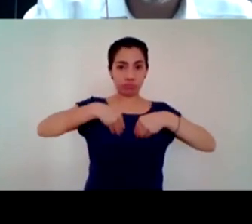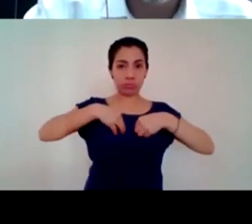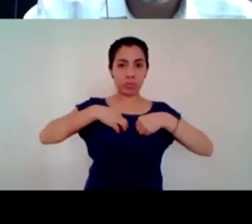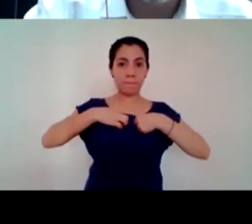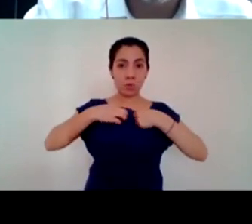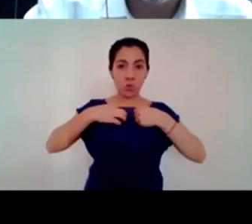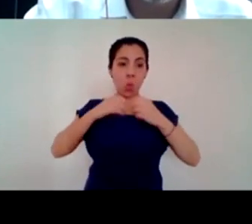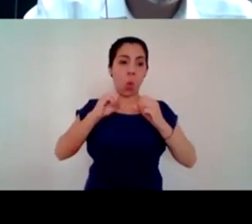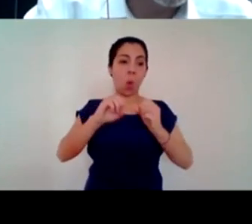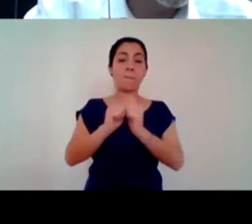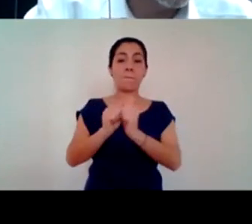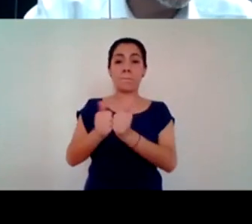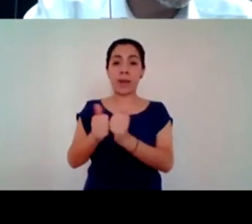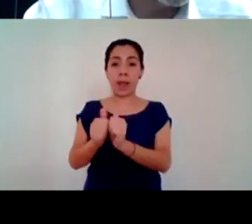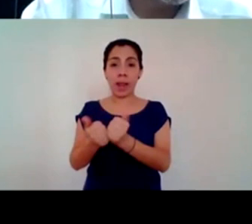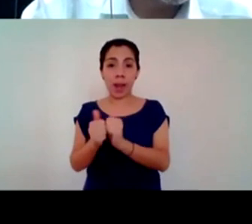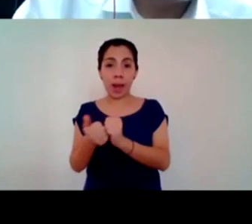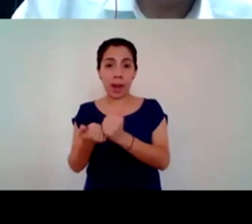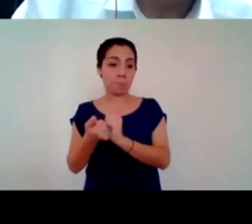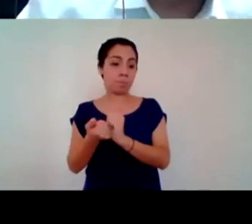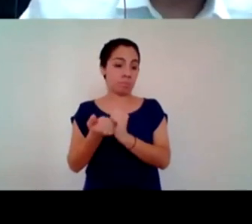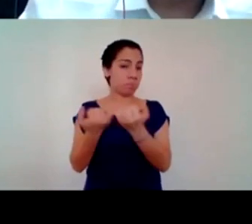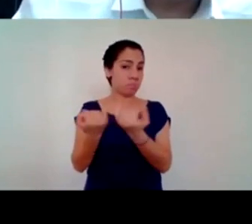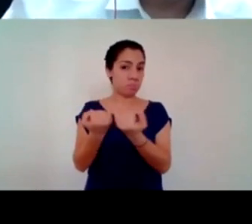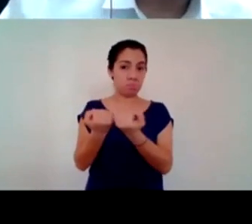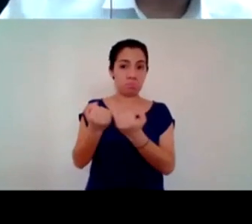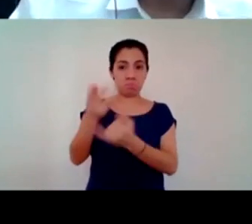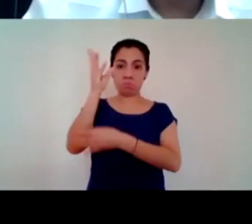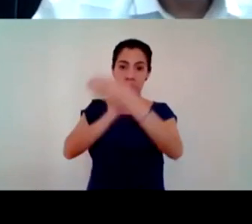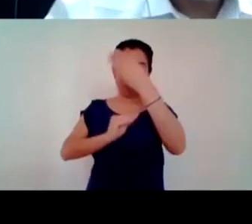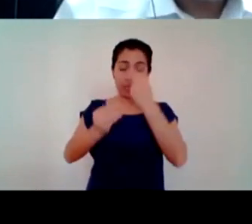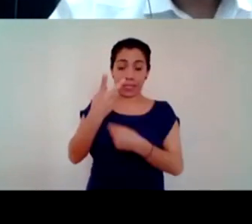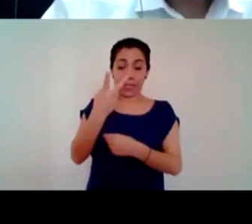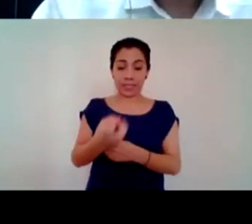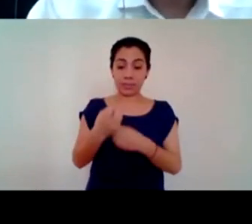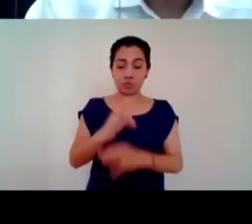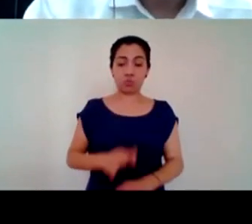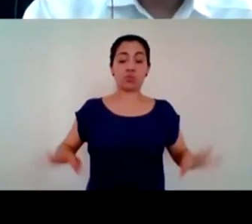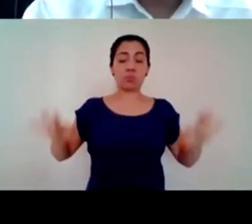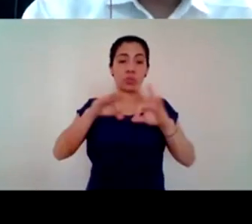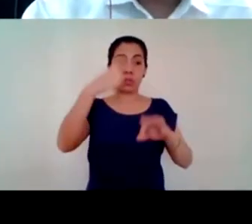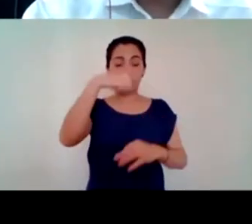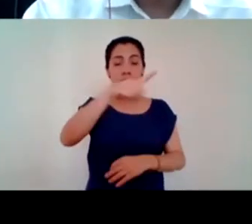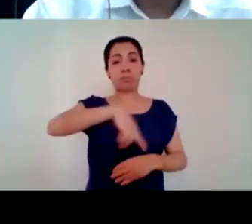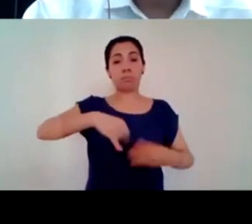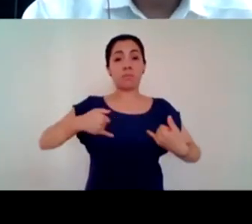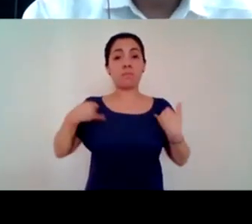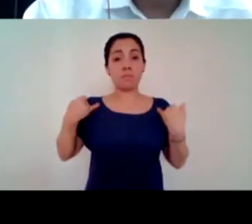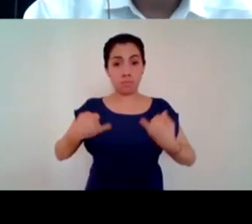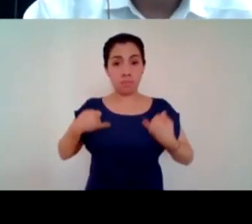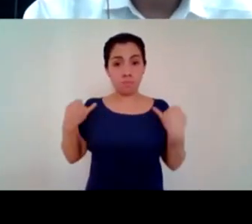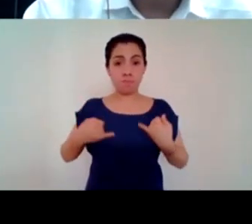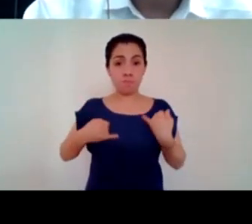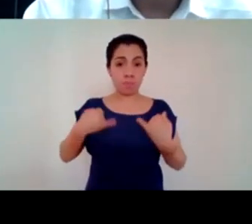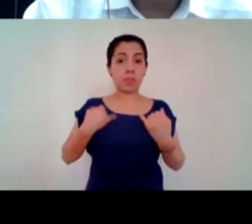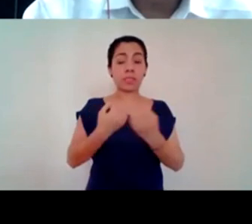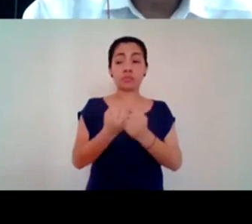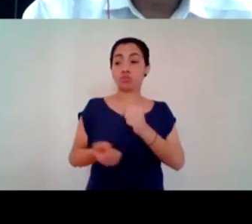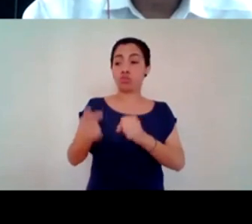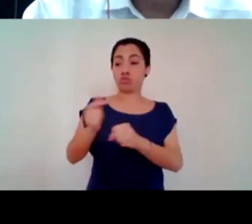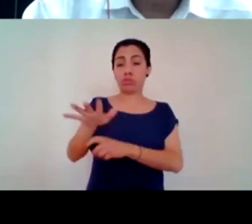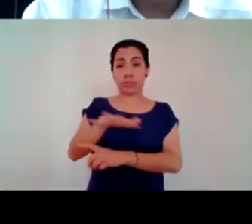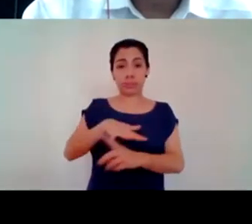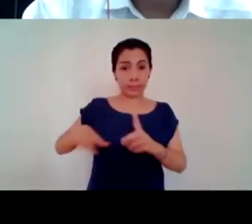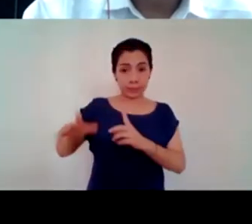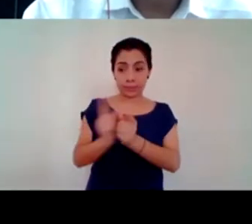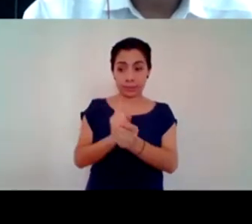son, pues sí, como elementos muy importantes en la reinserción de los chicos, ¿no? Tanto, o sea, socialmente, pero también como